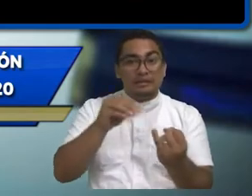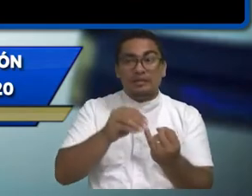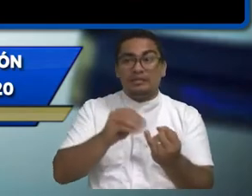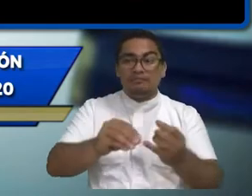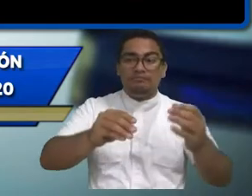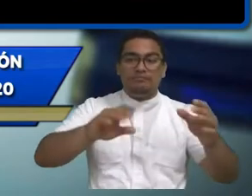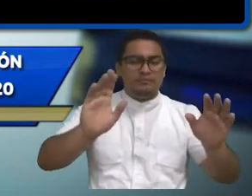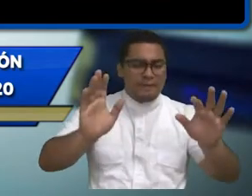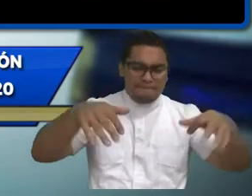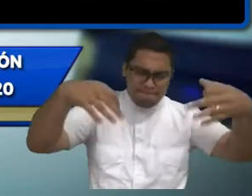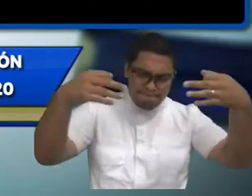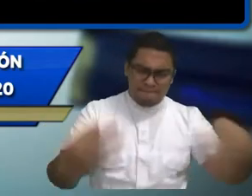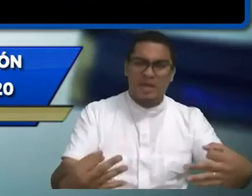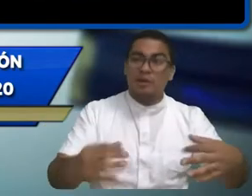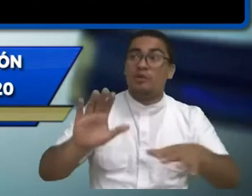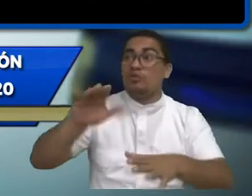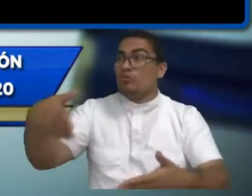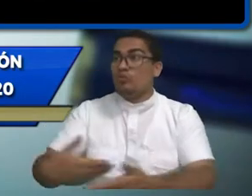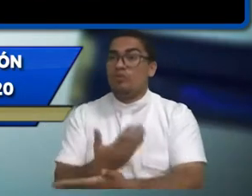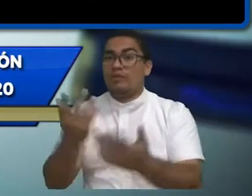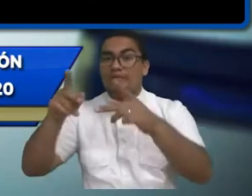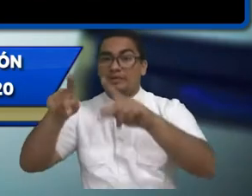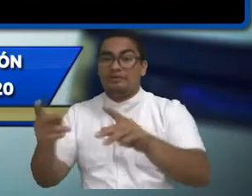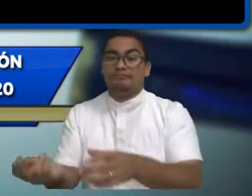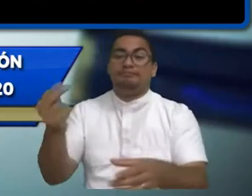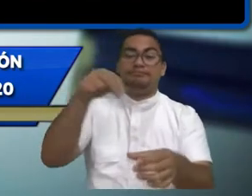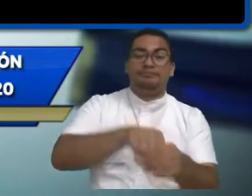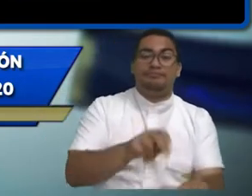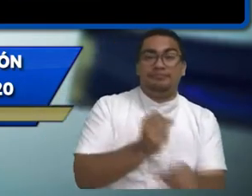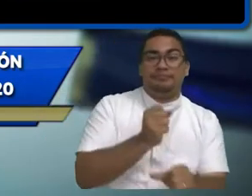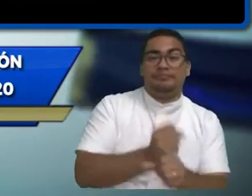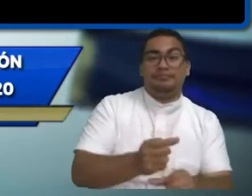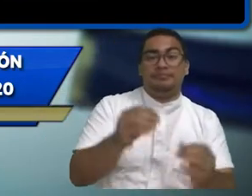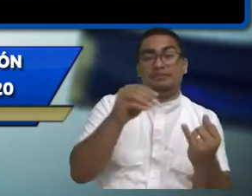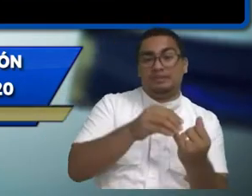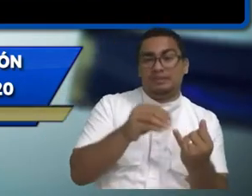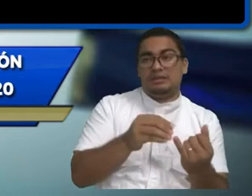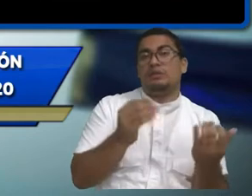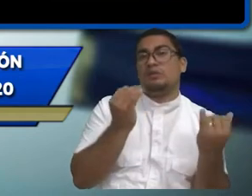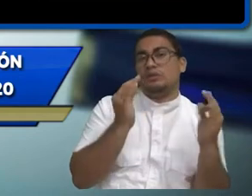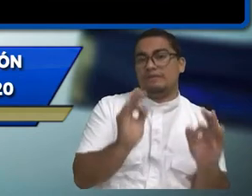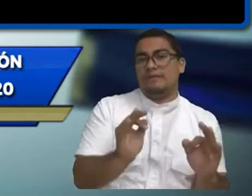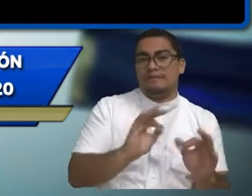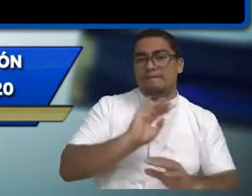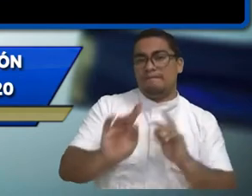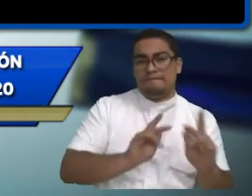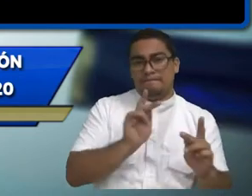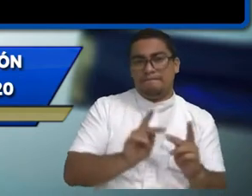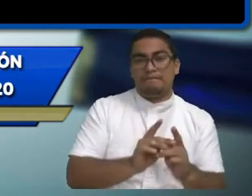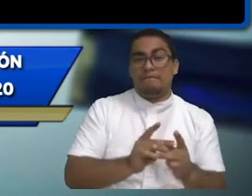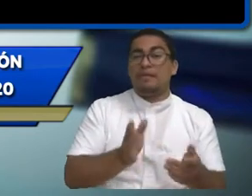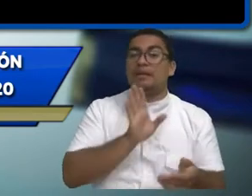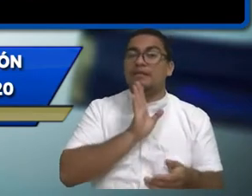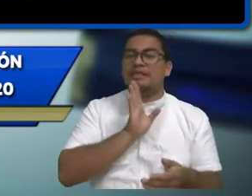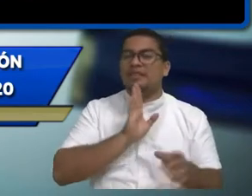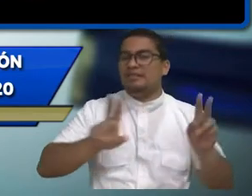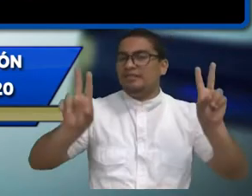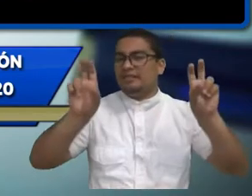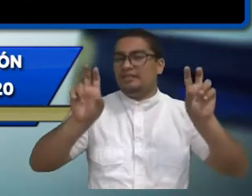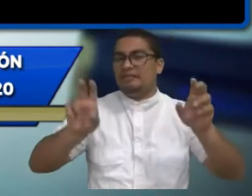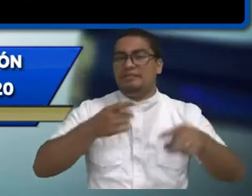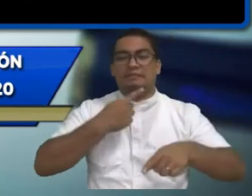calificado entonces es un proceso largo y entonces estamos hablando de gratuidad pero estamos hablando de calidad